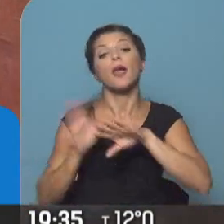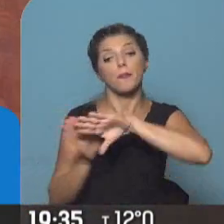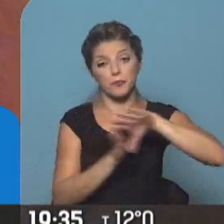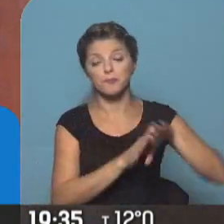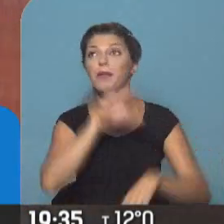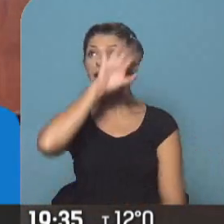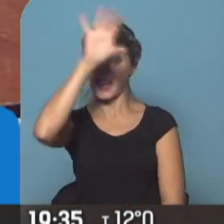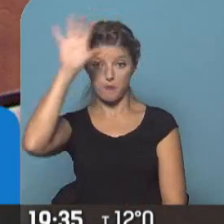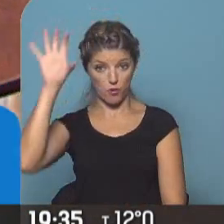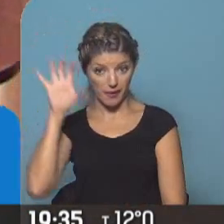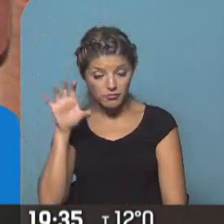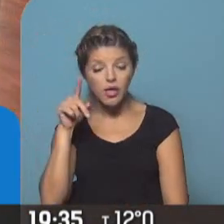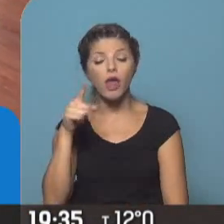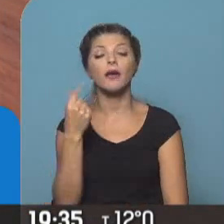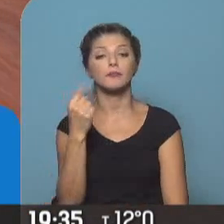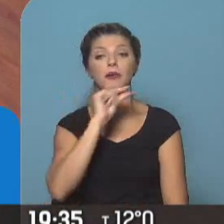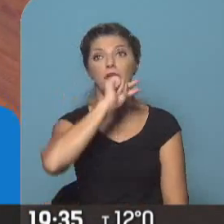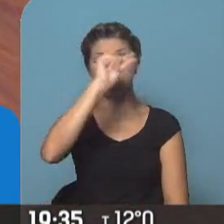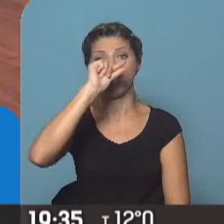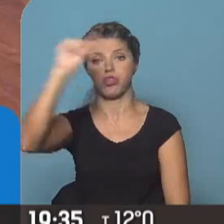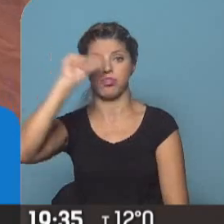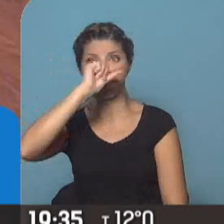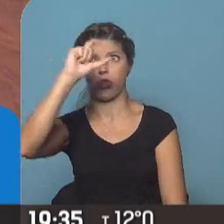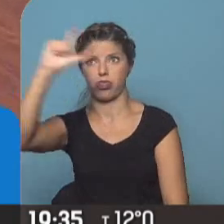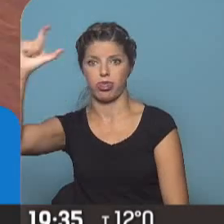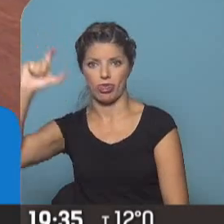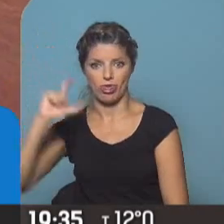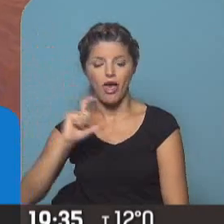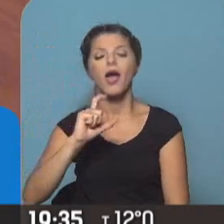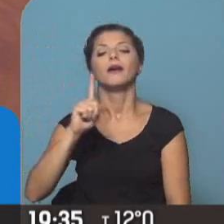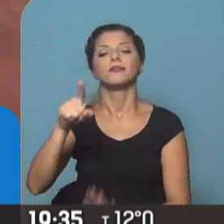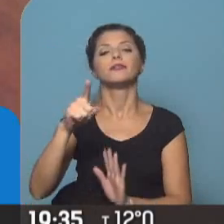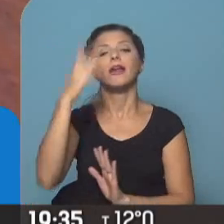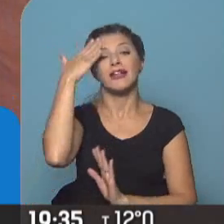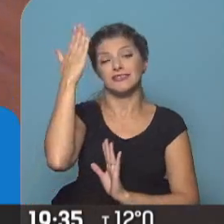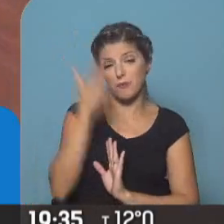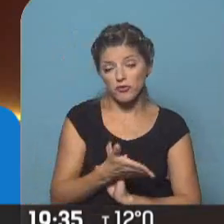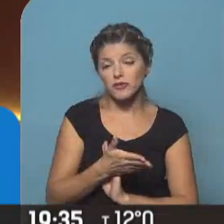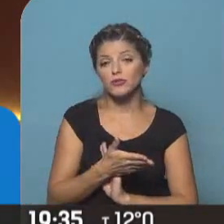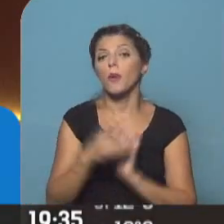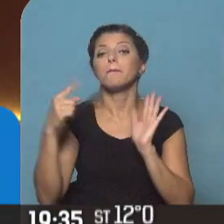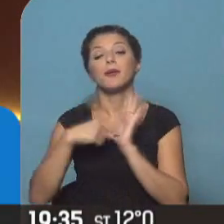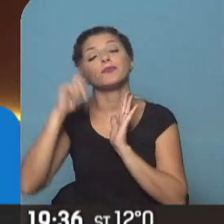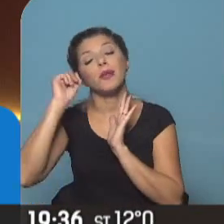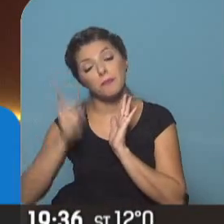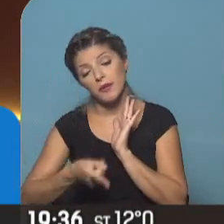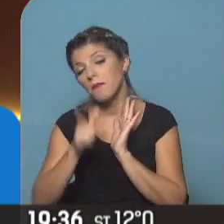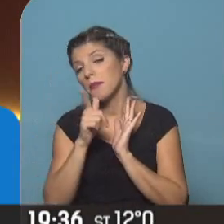más dinero, viste el fallo de la Corte, 15%, el gobierno también. Y me parece que ahí también tiene que